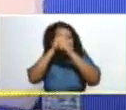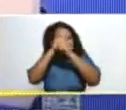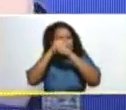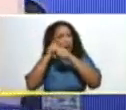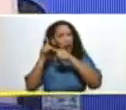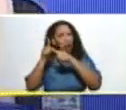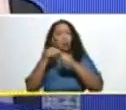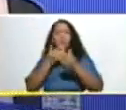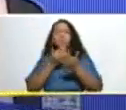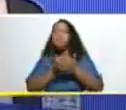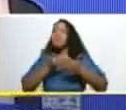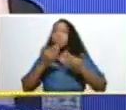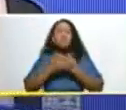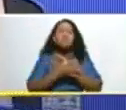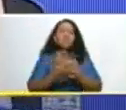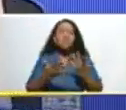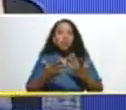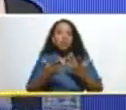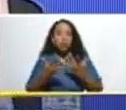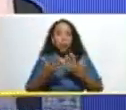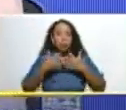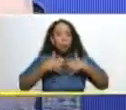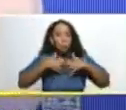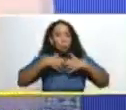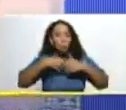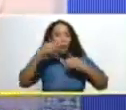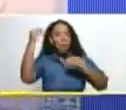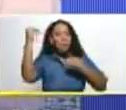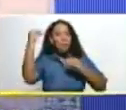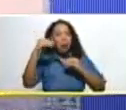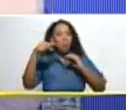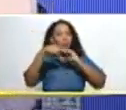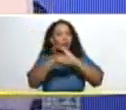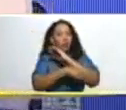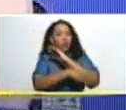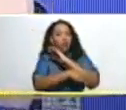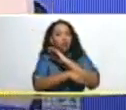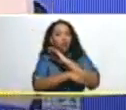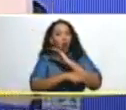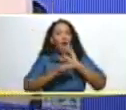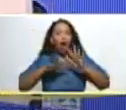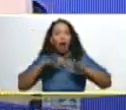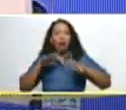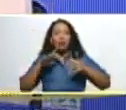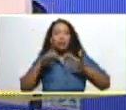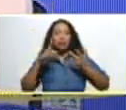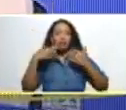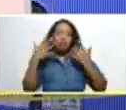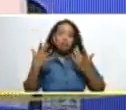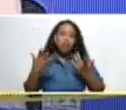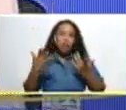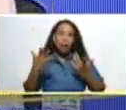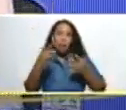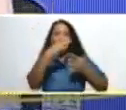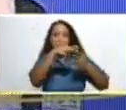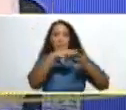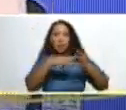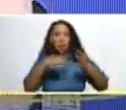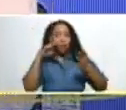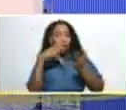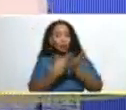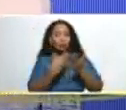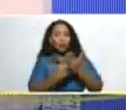permitir analizar una gran cantidad de elementos, de evidencias que